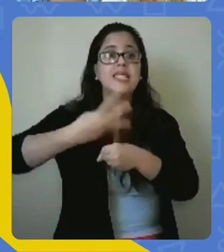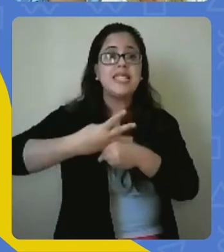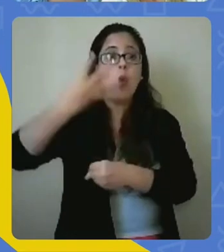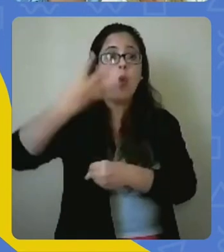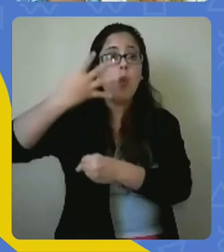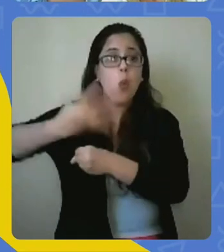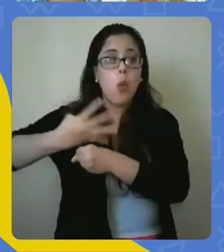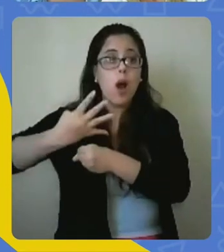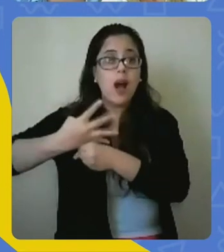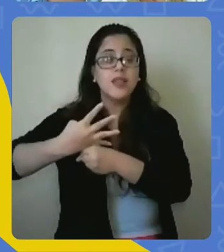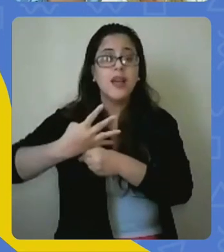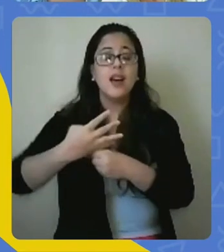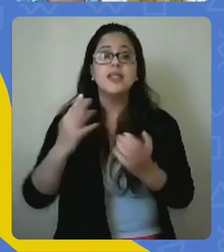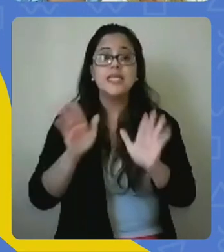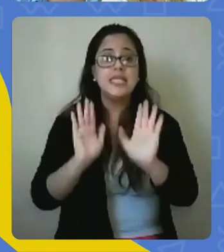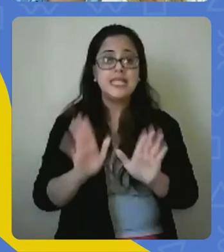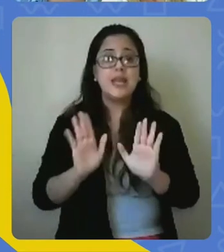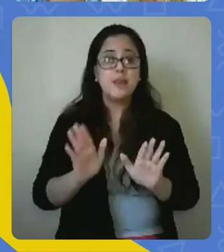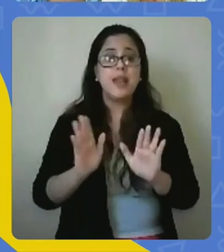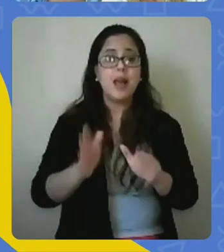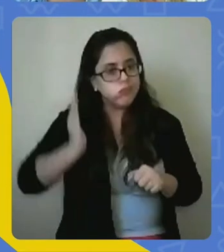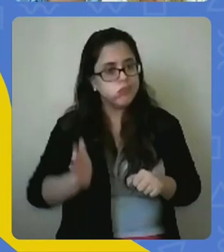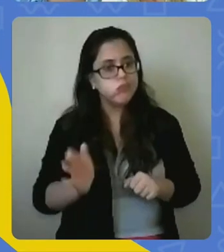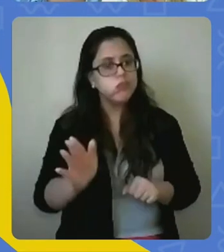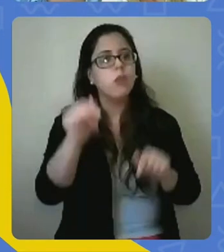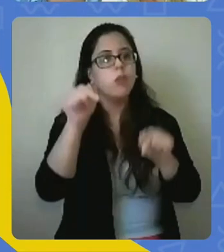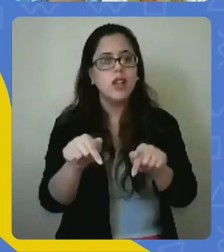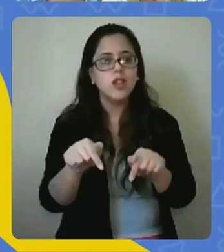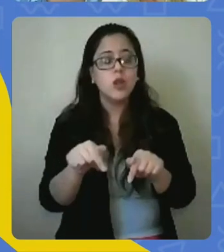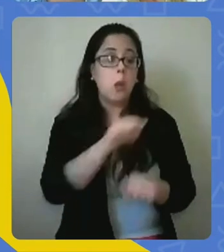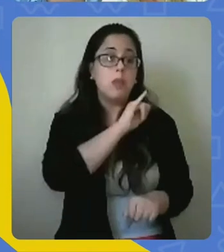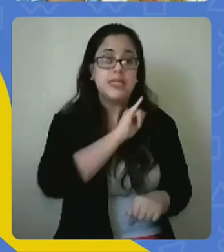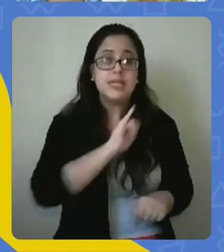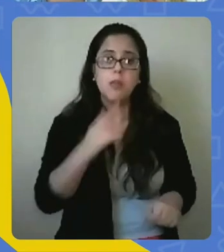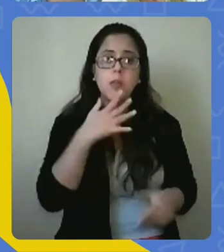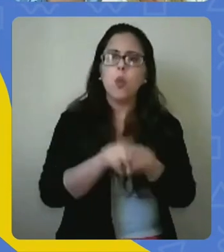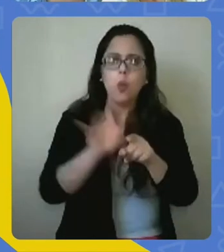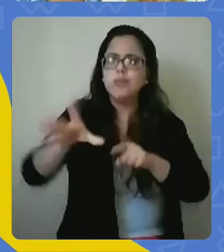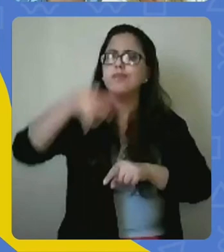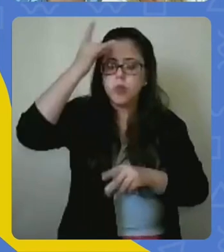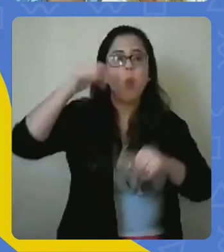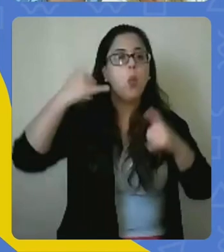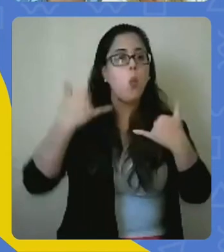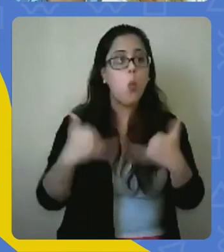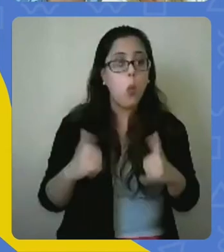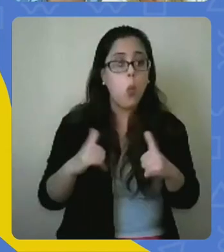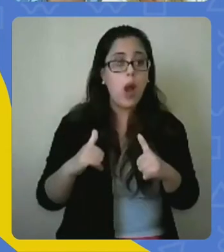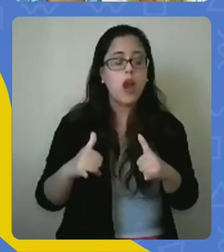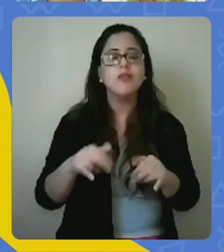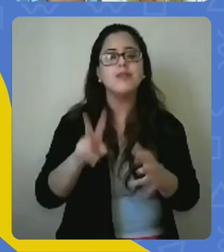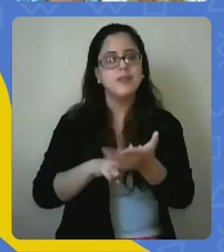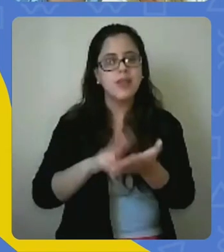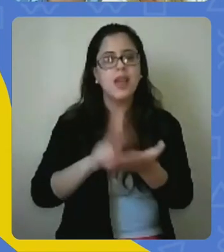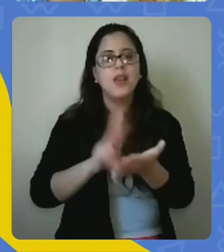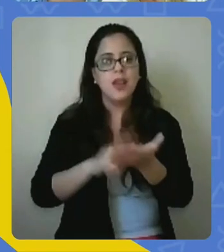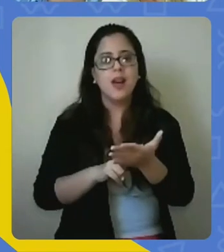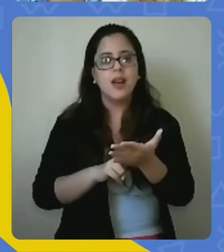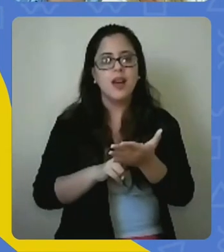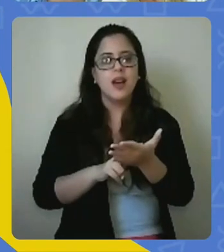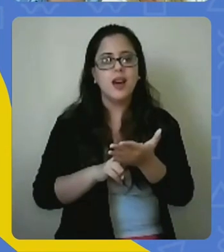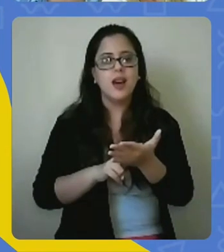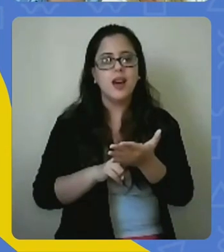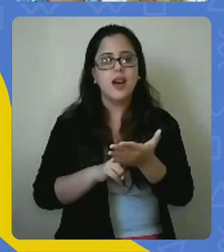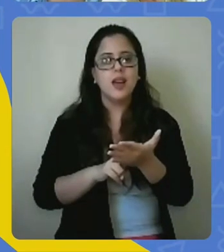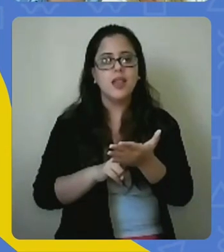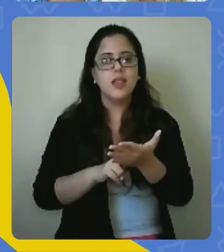y esperamos seguir en esta modalidad en realidad para siempre, porque nos damos cuenta que el juego es verdaderamente, aunque parezca paradojal,